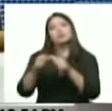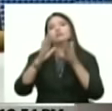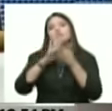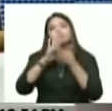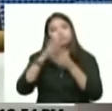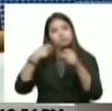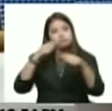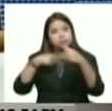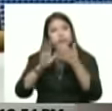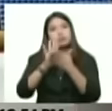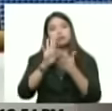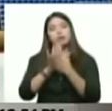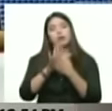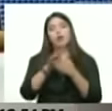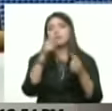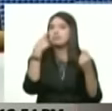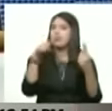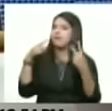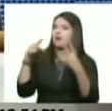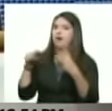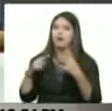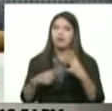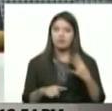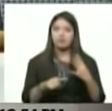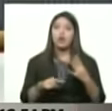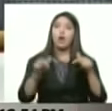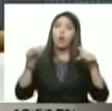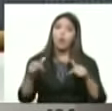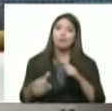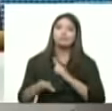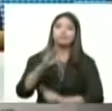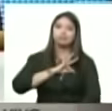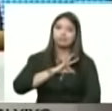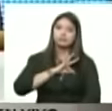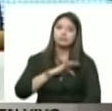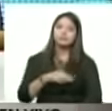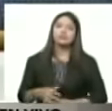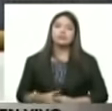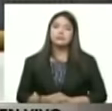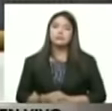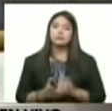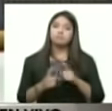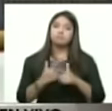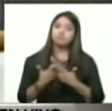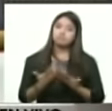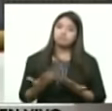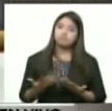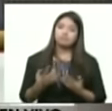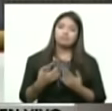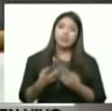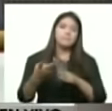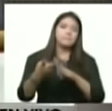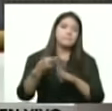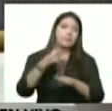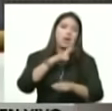mercado. Diversos factores hoy lo han afectado y lo han llevado de mal en